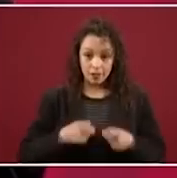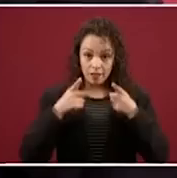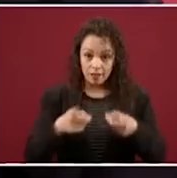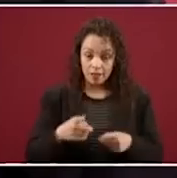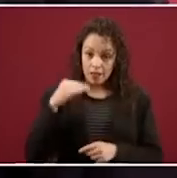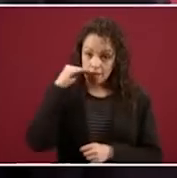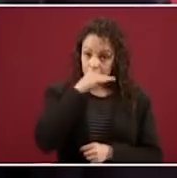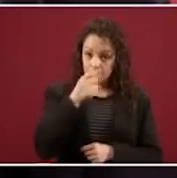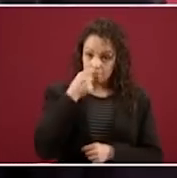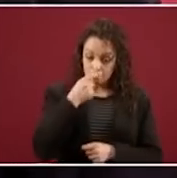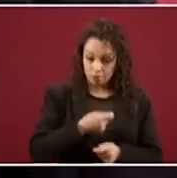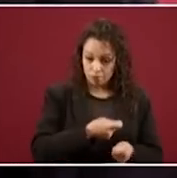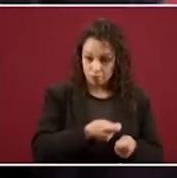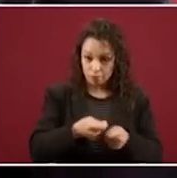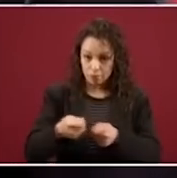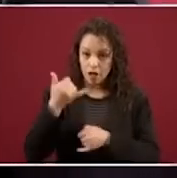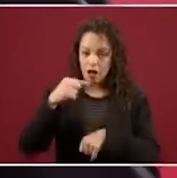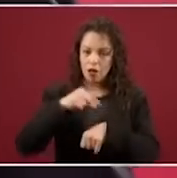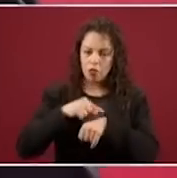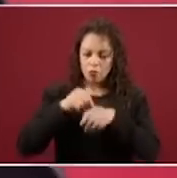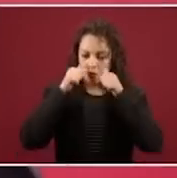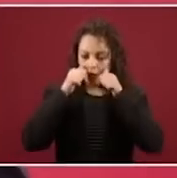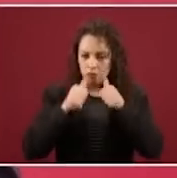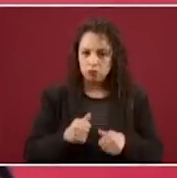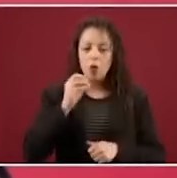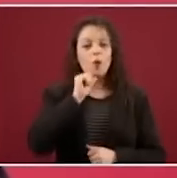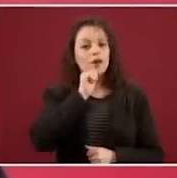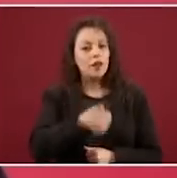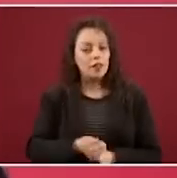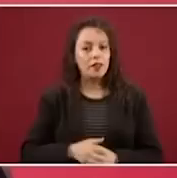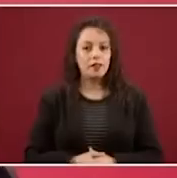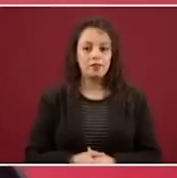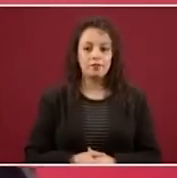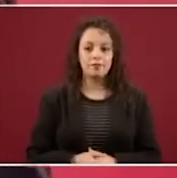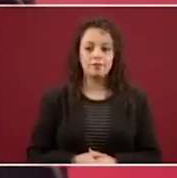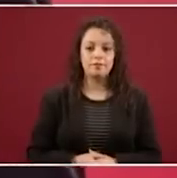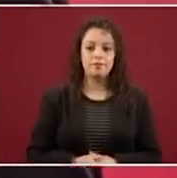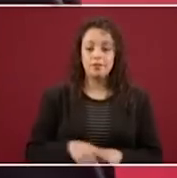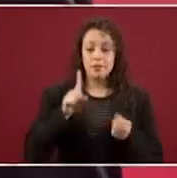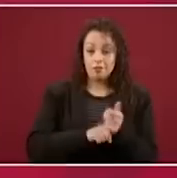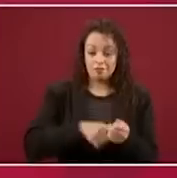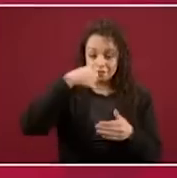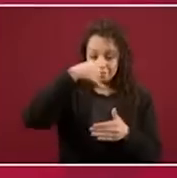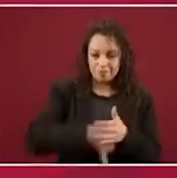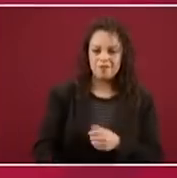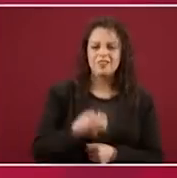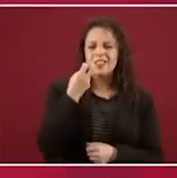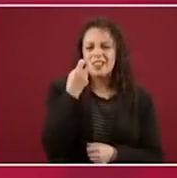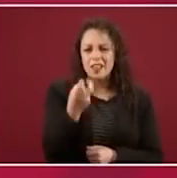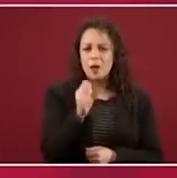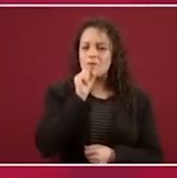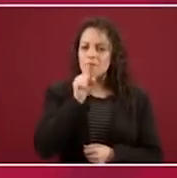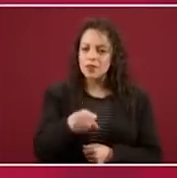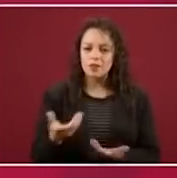los medicamentos y la atención médica, porque en el fondo es eso, o sea, cuesta mucho trabajo.